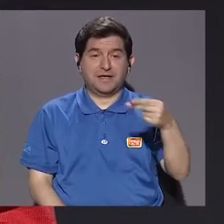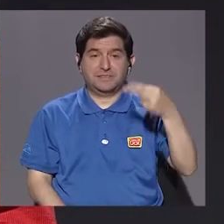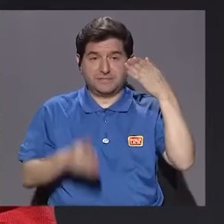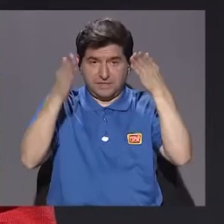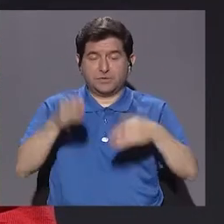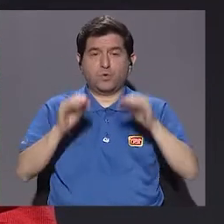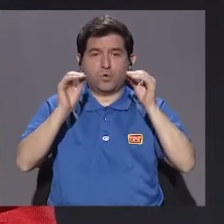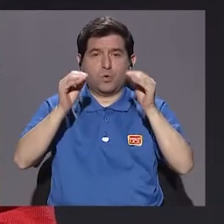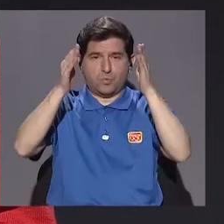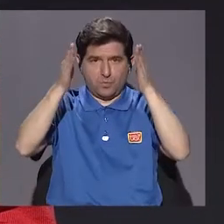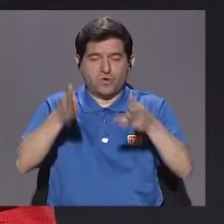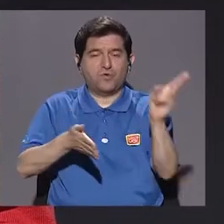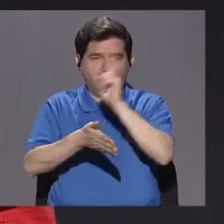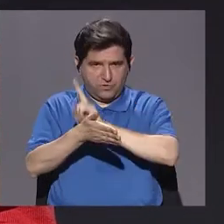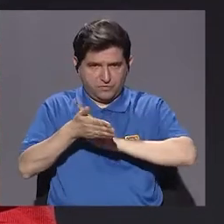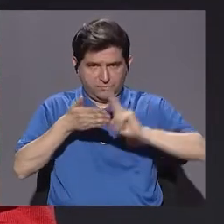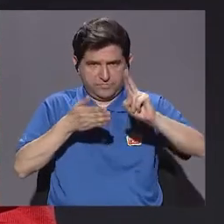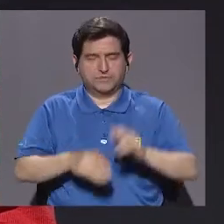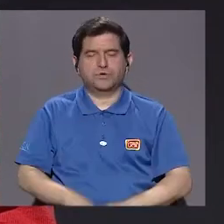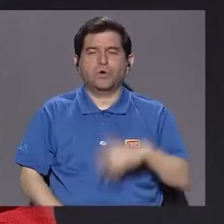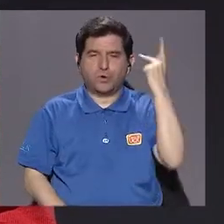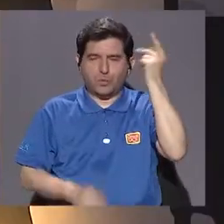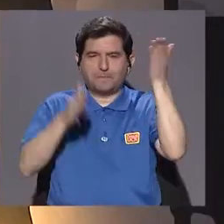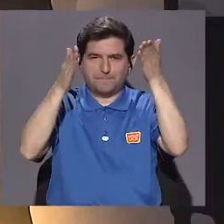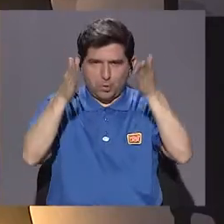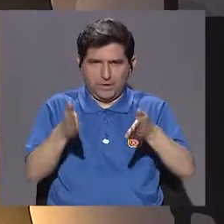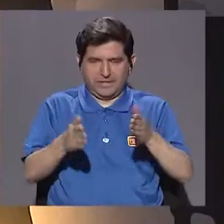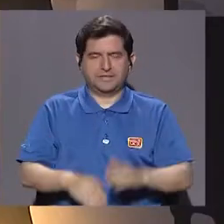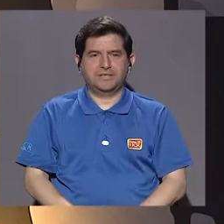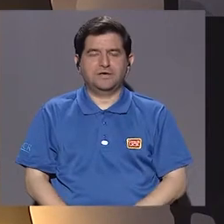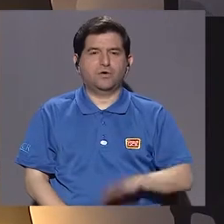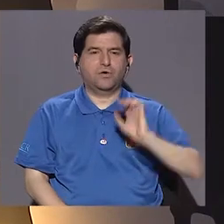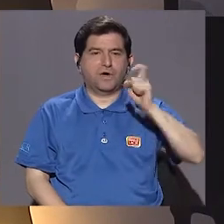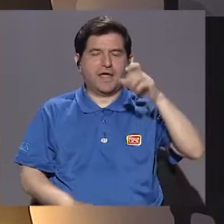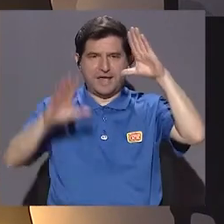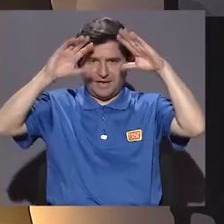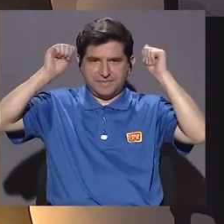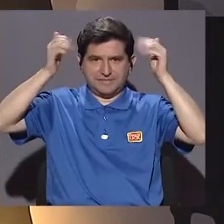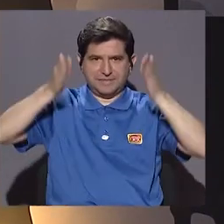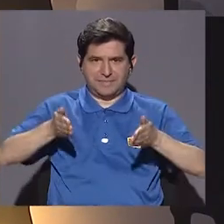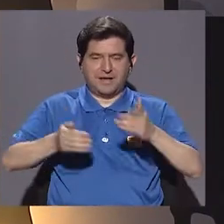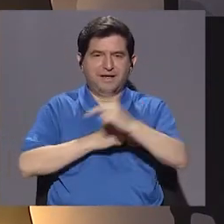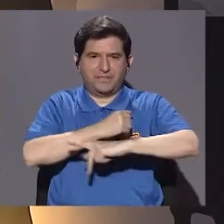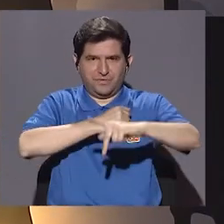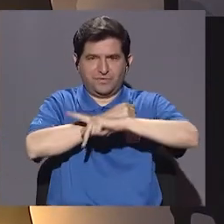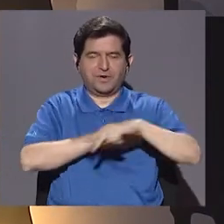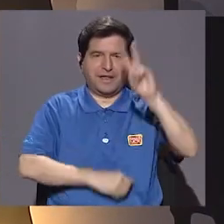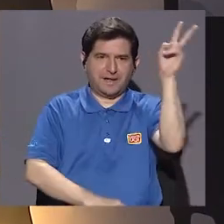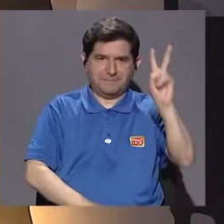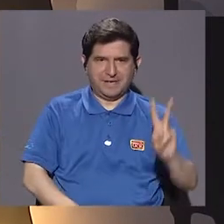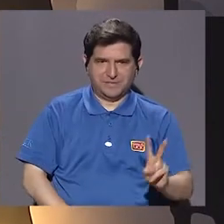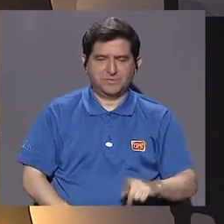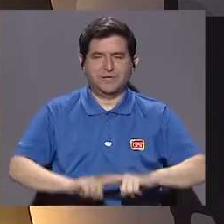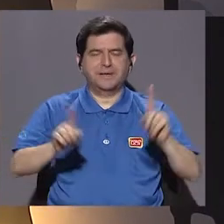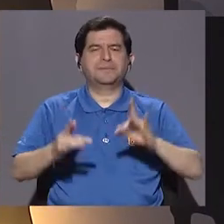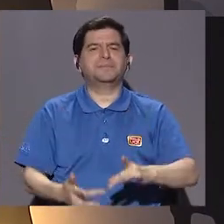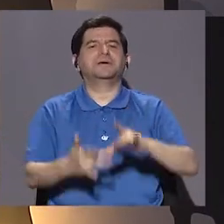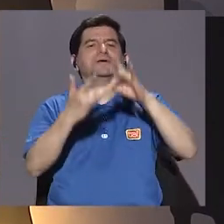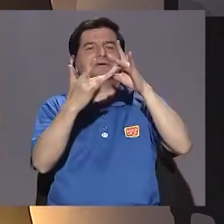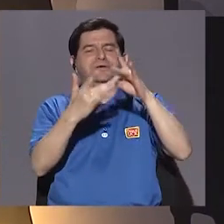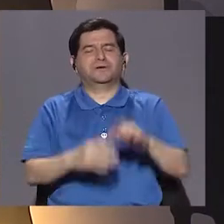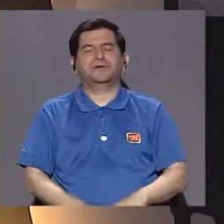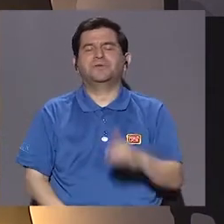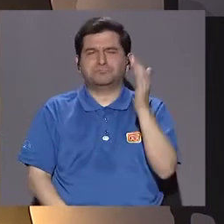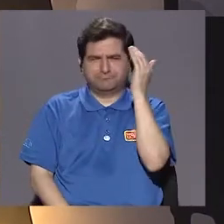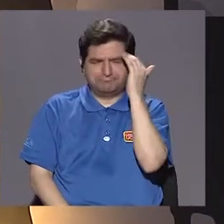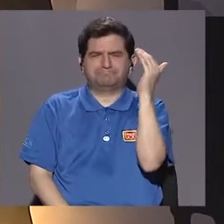catedrático universitario político y es embajador de nuestro país en venezuela pero sobre todo un gran